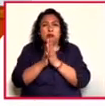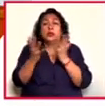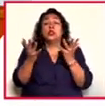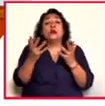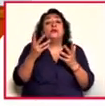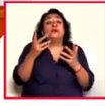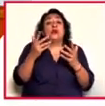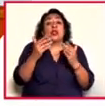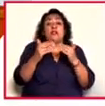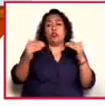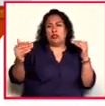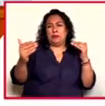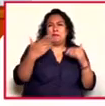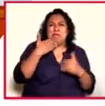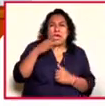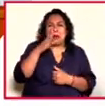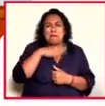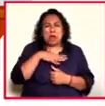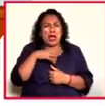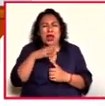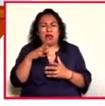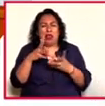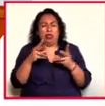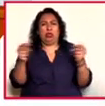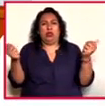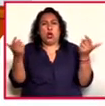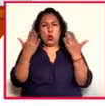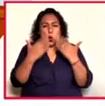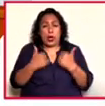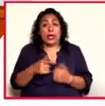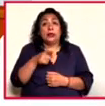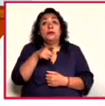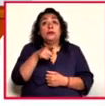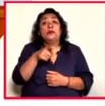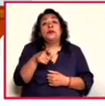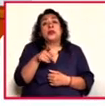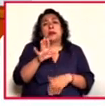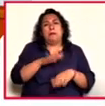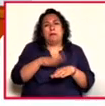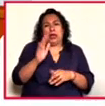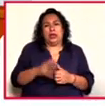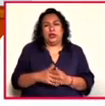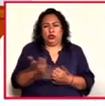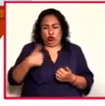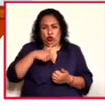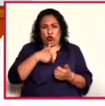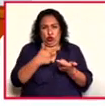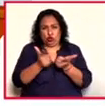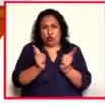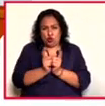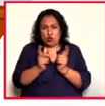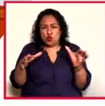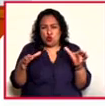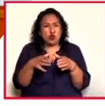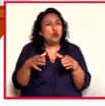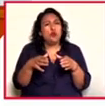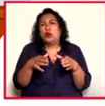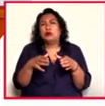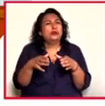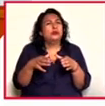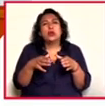fronteras entre el bien y el mal se desdibujan. Particularmente como grupo, creo que no va tanto nuestro